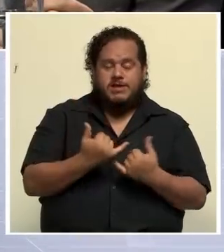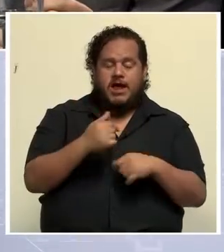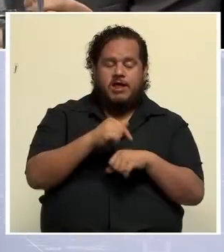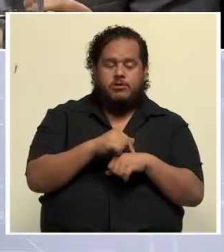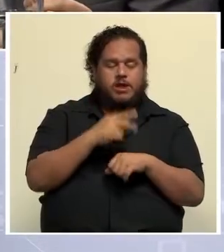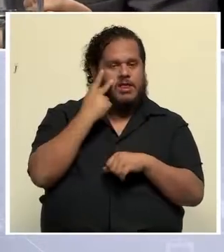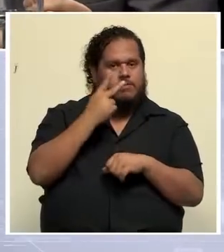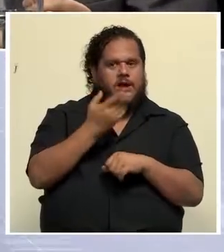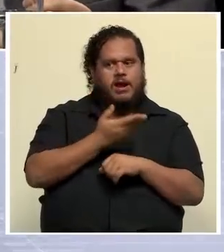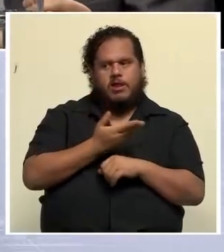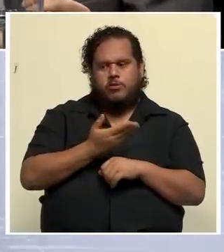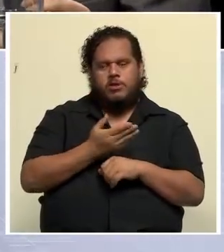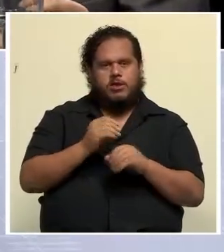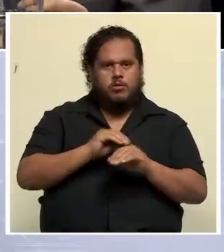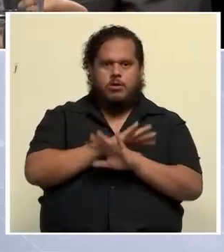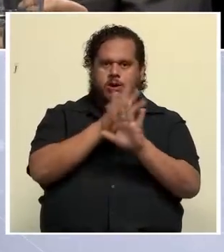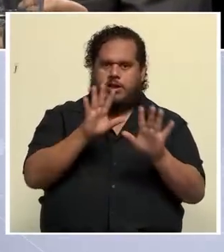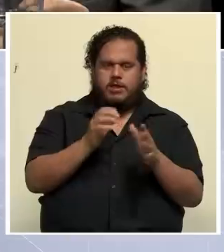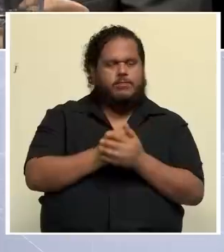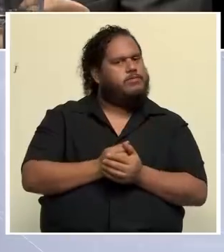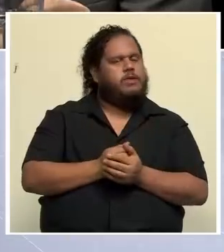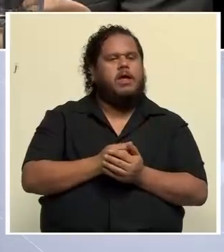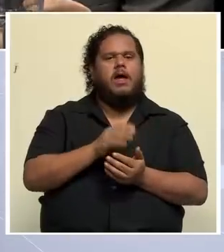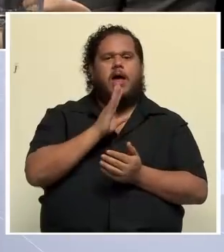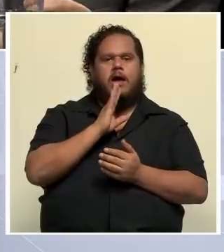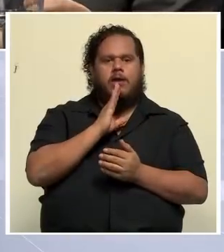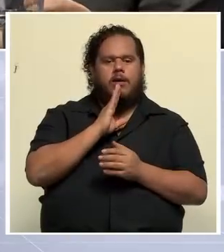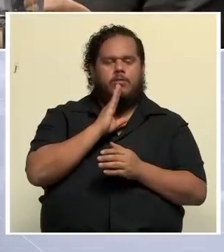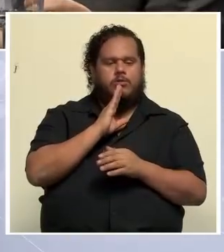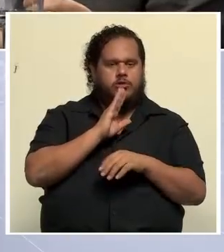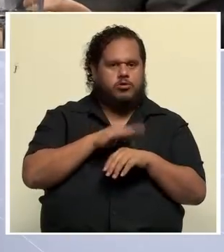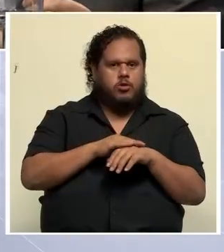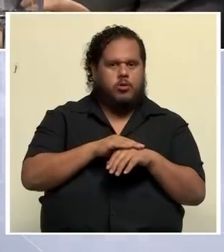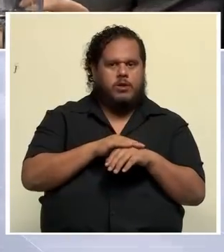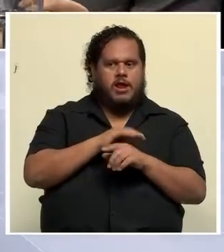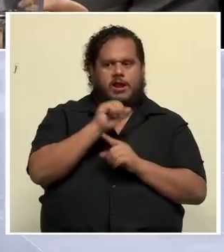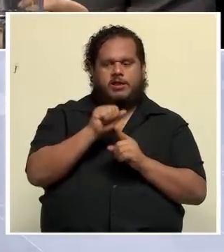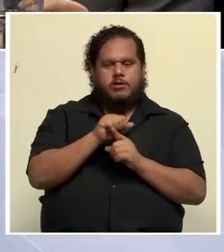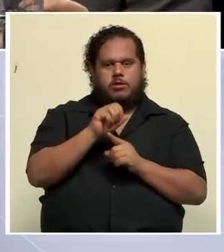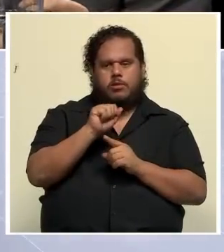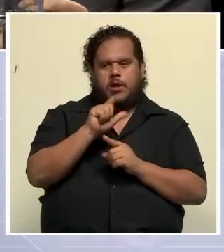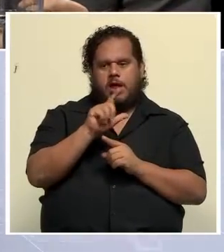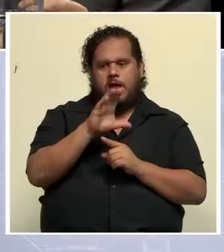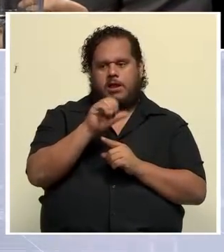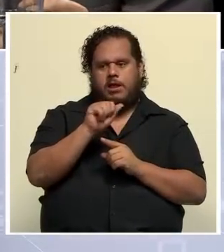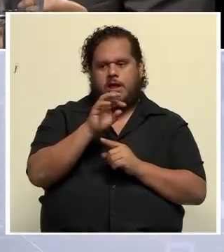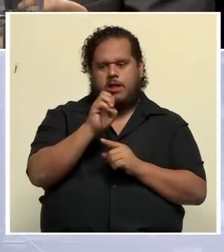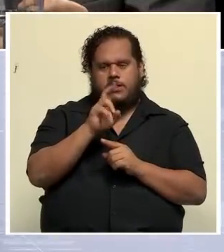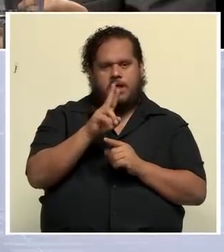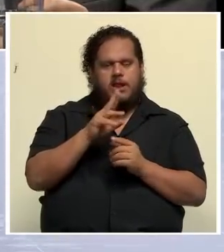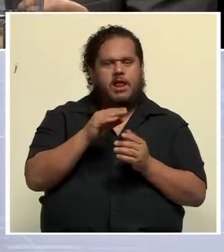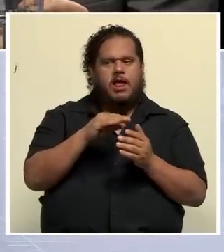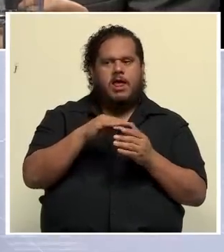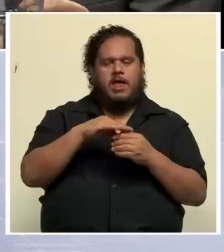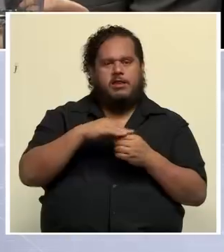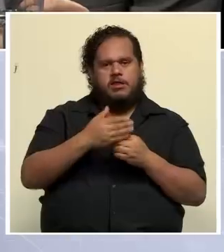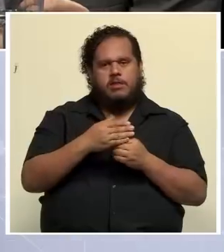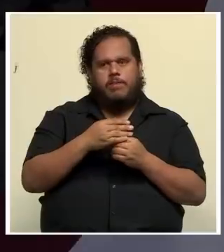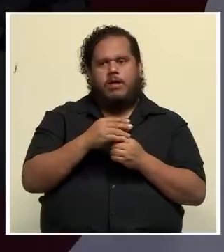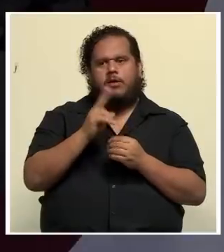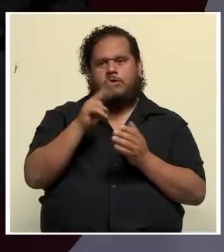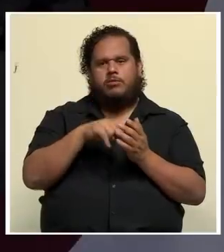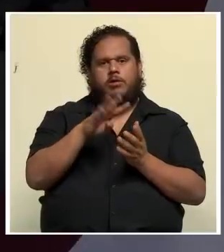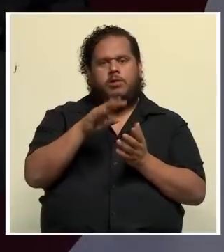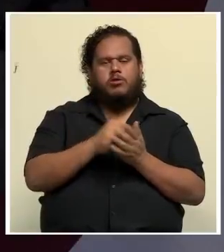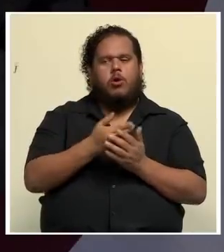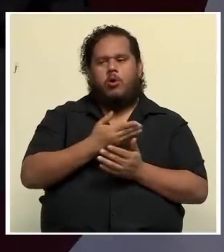con claridad. Claro, hablamos sobre todo del caso Alcatel, destapado en 2004. Cuando yo tenía ya 5 años de